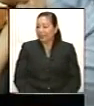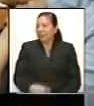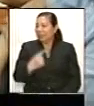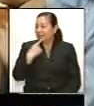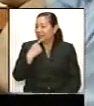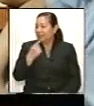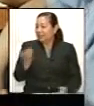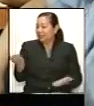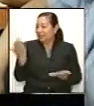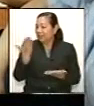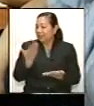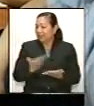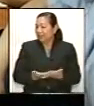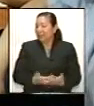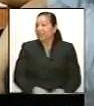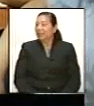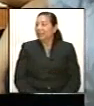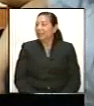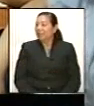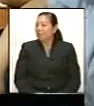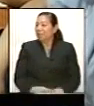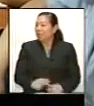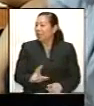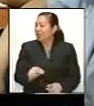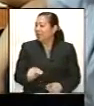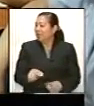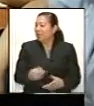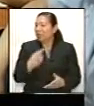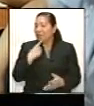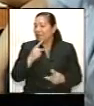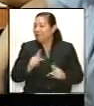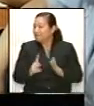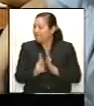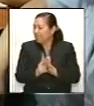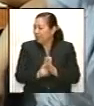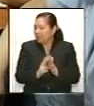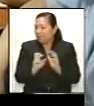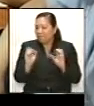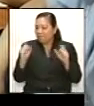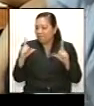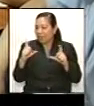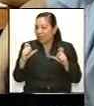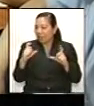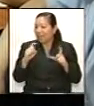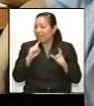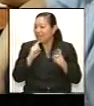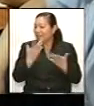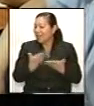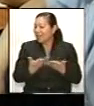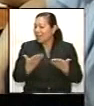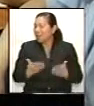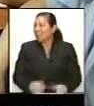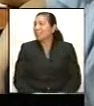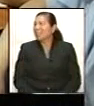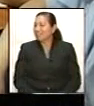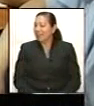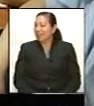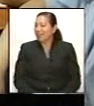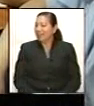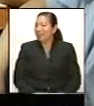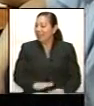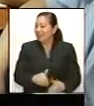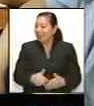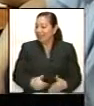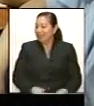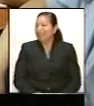nos adjuntan, porque el aplicativo permite adjuntar lo que son videos, fotos, ¿no? Entonces esas cosas tal vez creo que